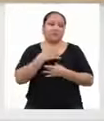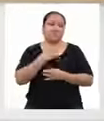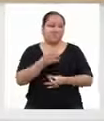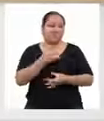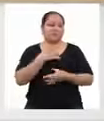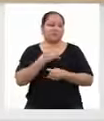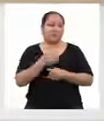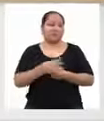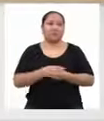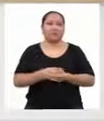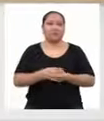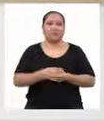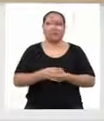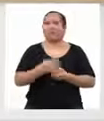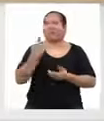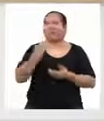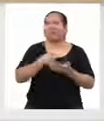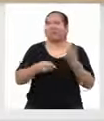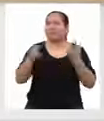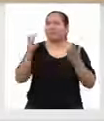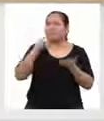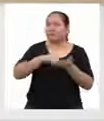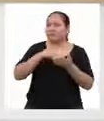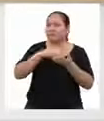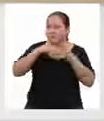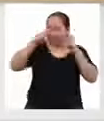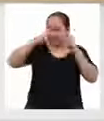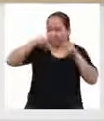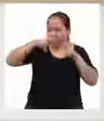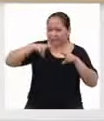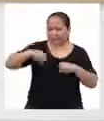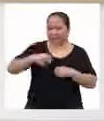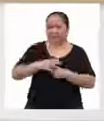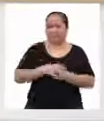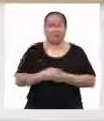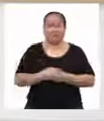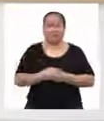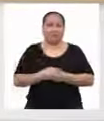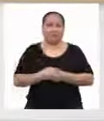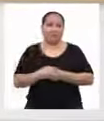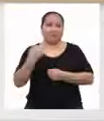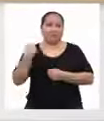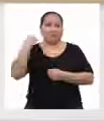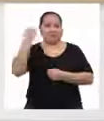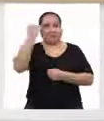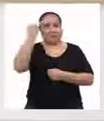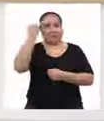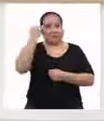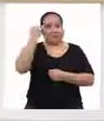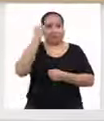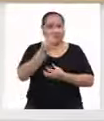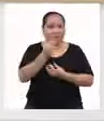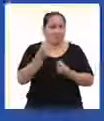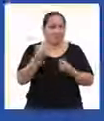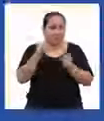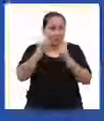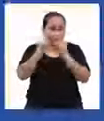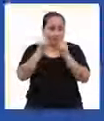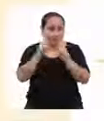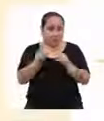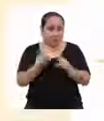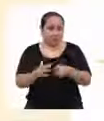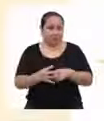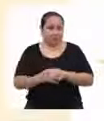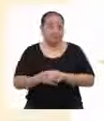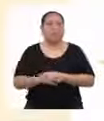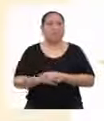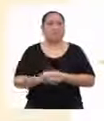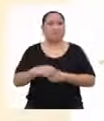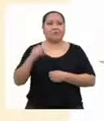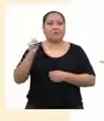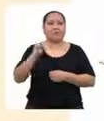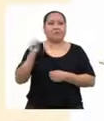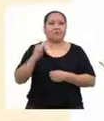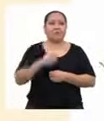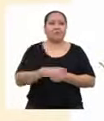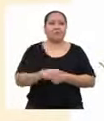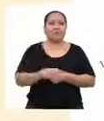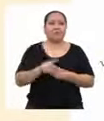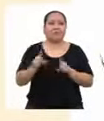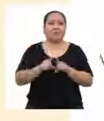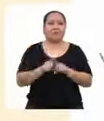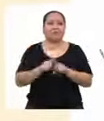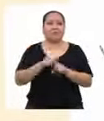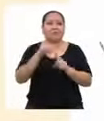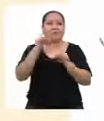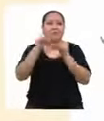Interesante. ¿Y qué más pudiste encontrar? Supongo que hiciste varias preguntas. Sí, también